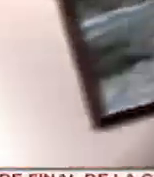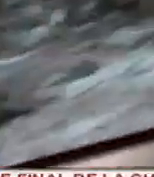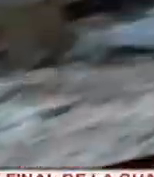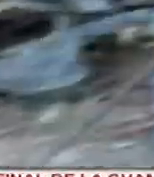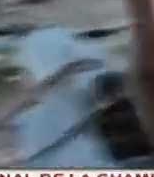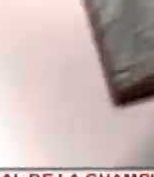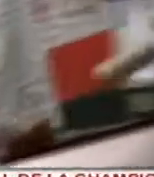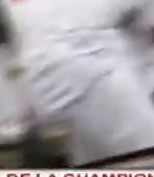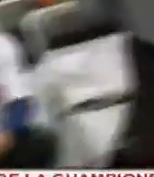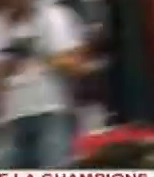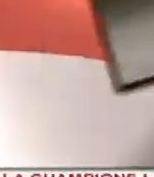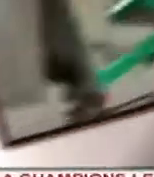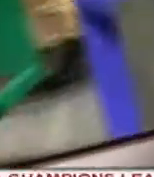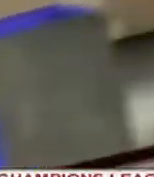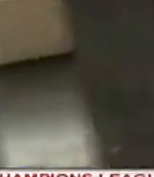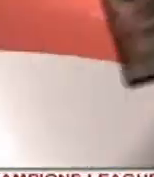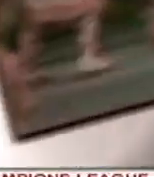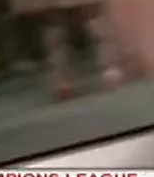Gracias.